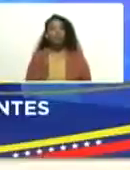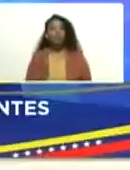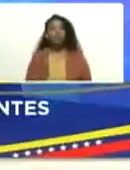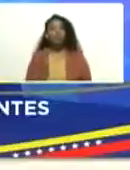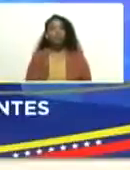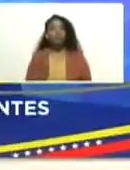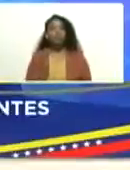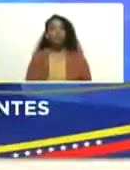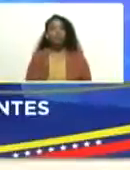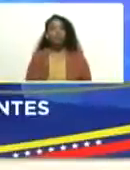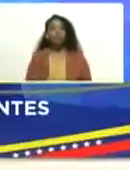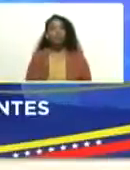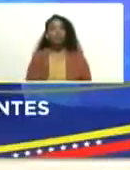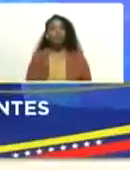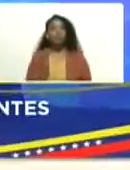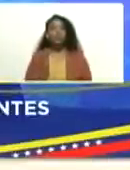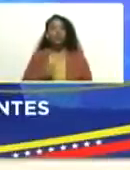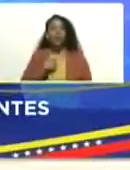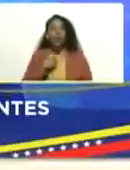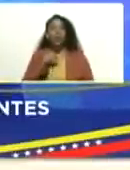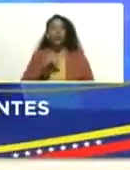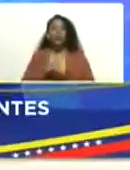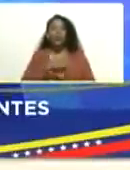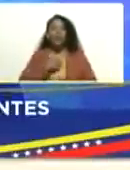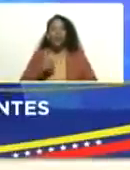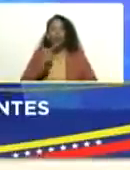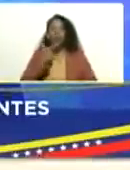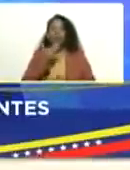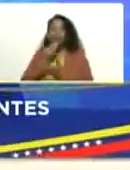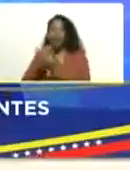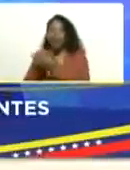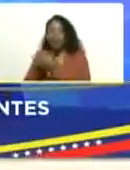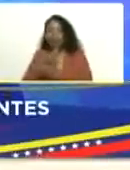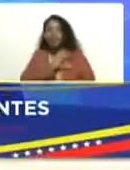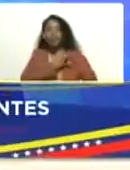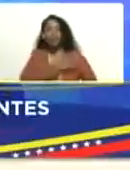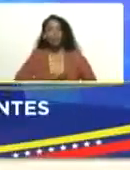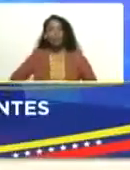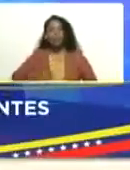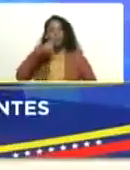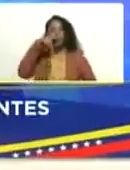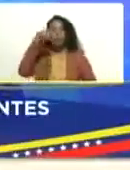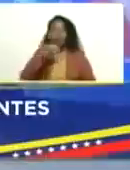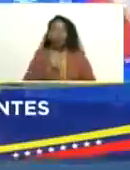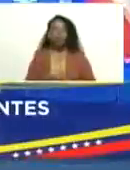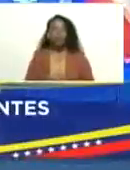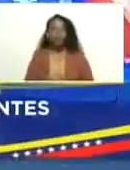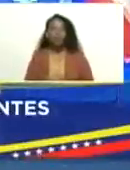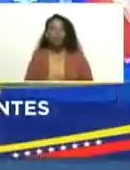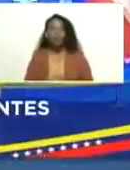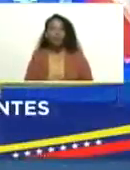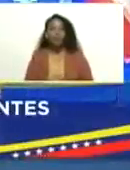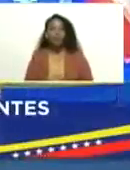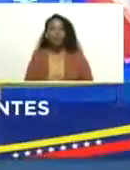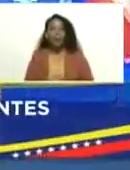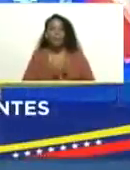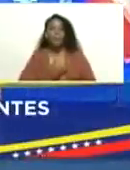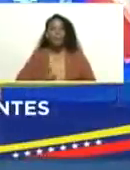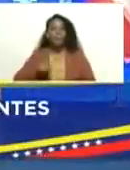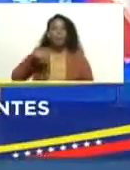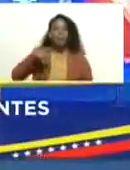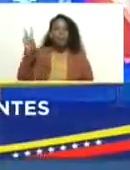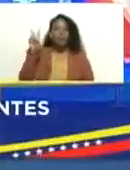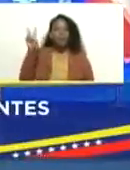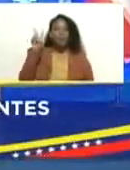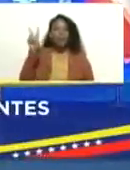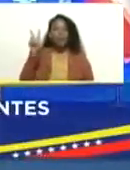Una vez más, agradezco al excelentísimo señor presidente Maduro, presidente de la República Islámica de Venezuela, y